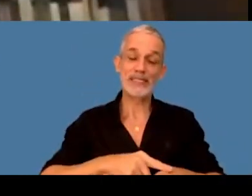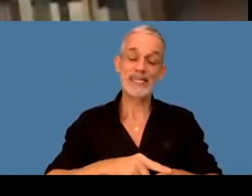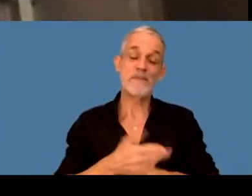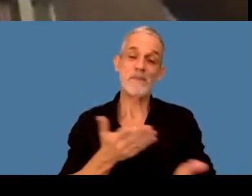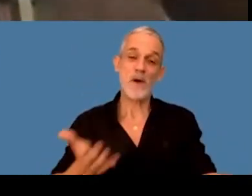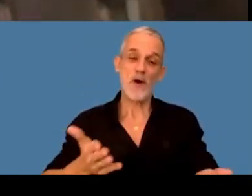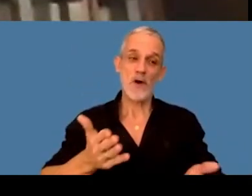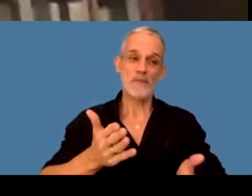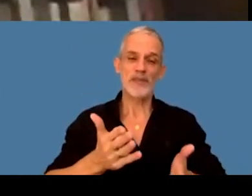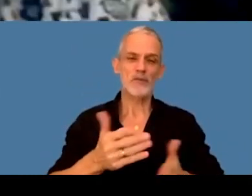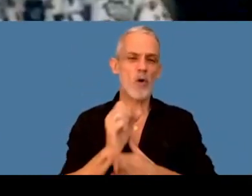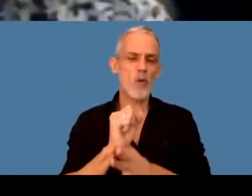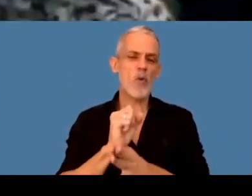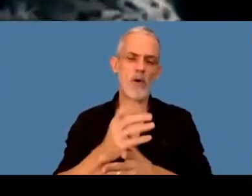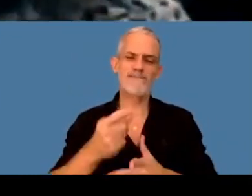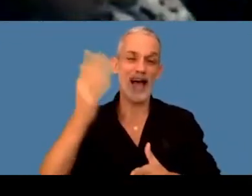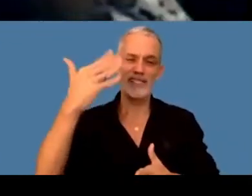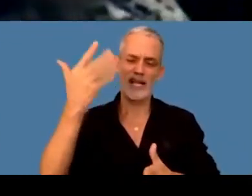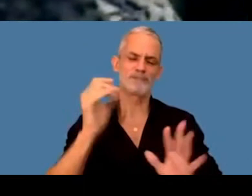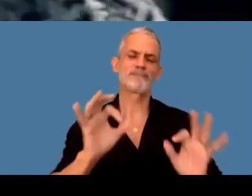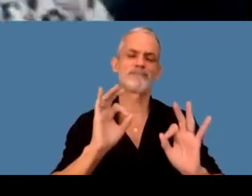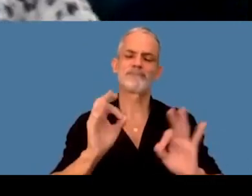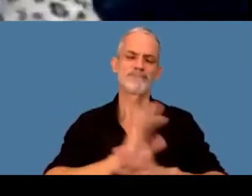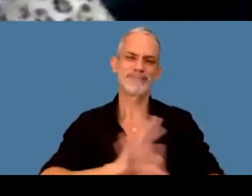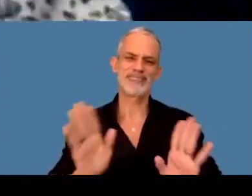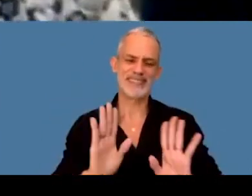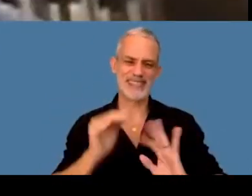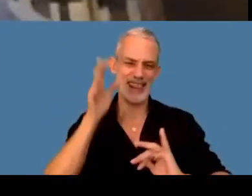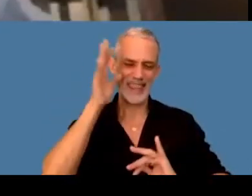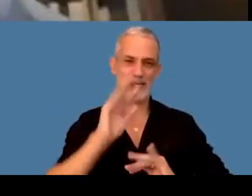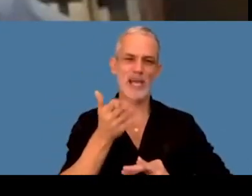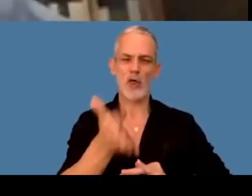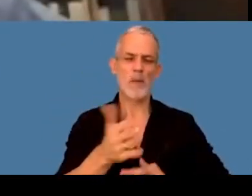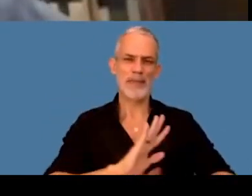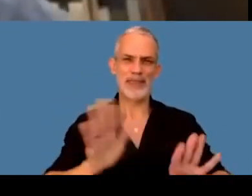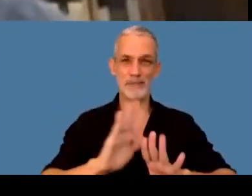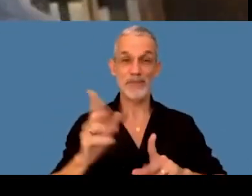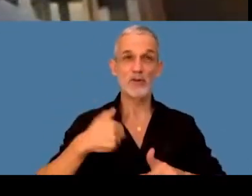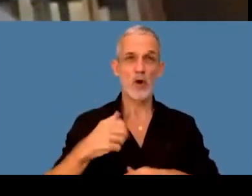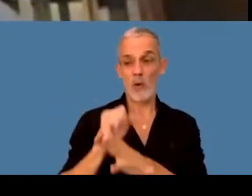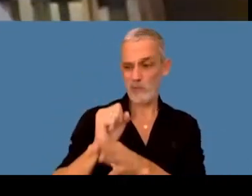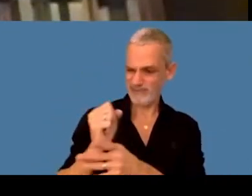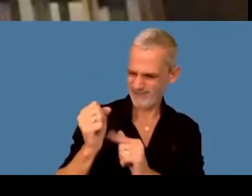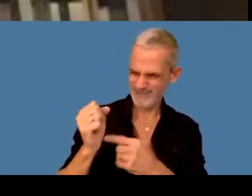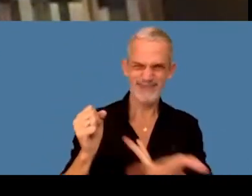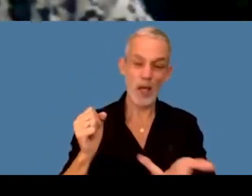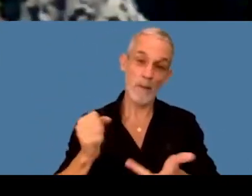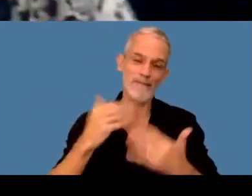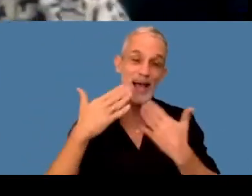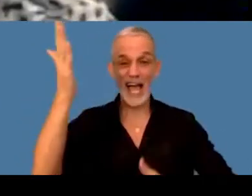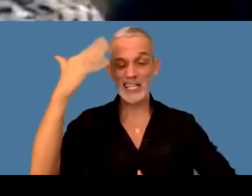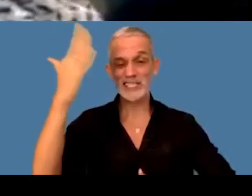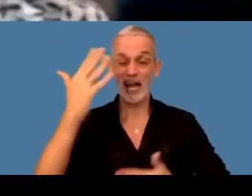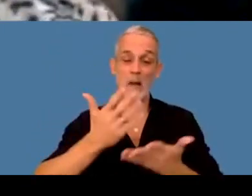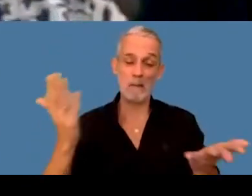tu talento y tu charla. Bueno, si encontraron algo de talento, se los agradezco, y la charla